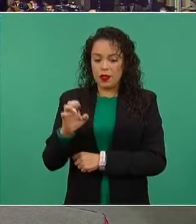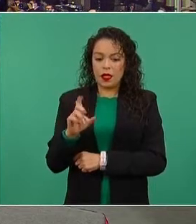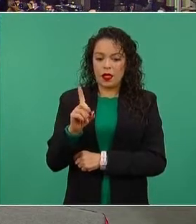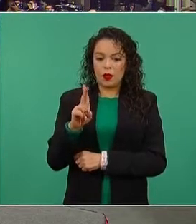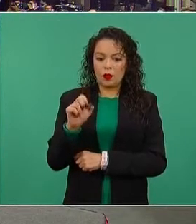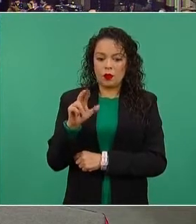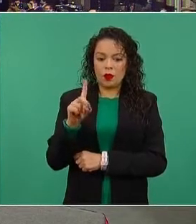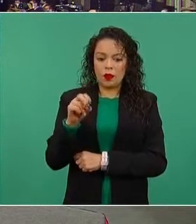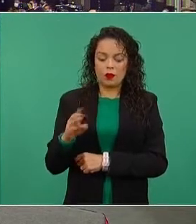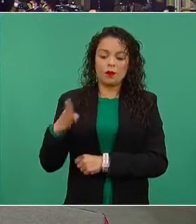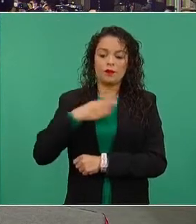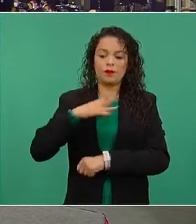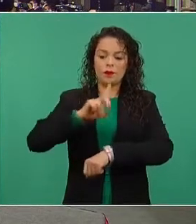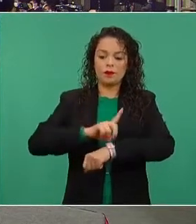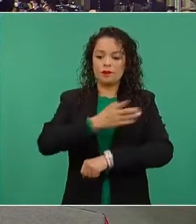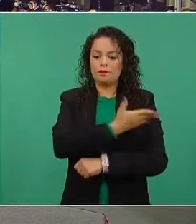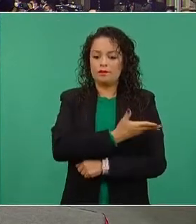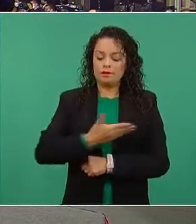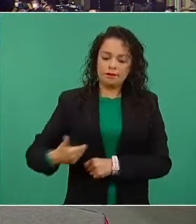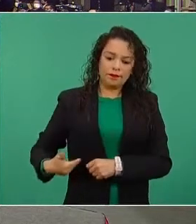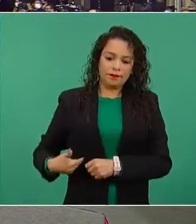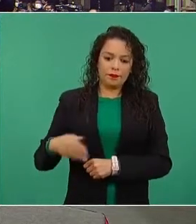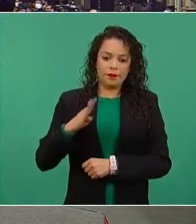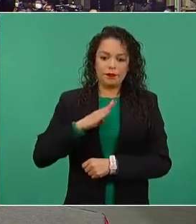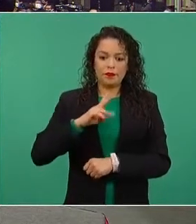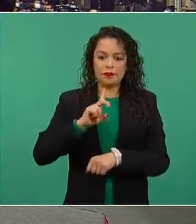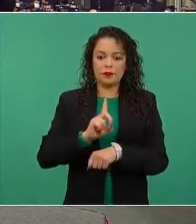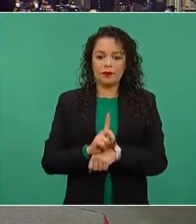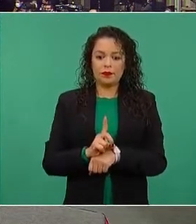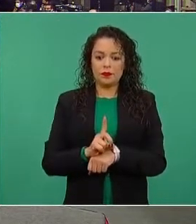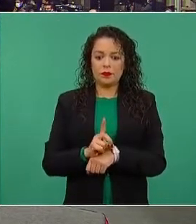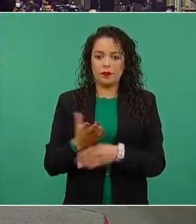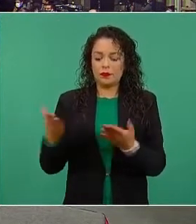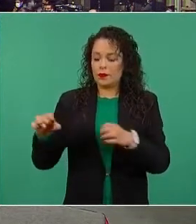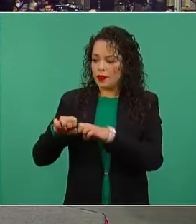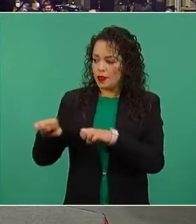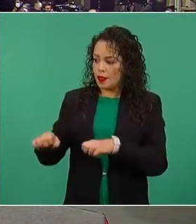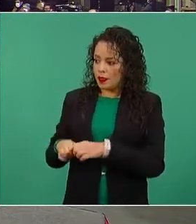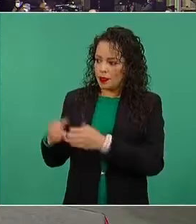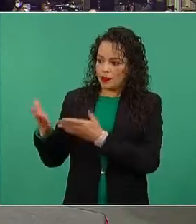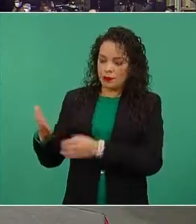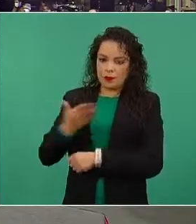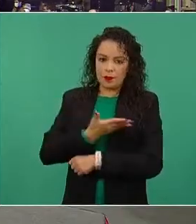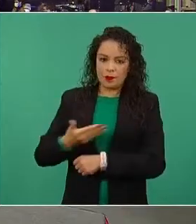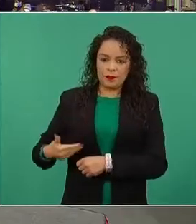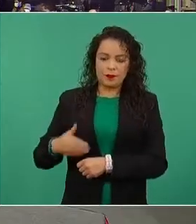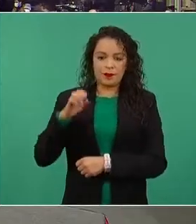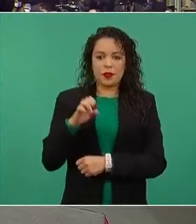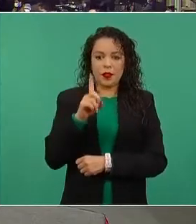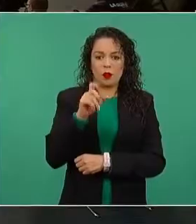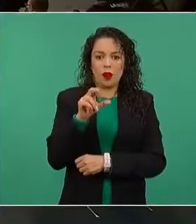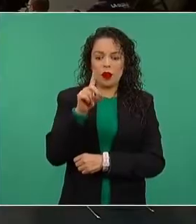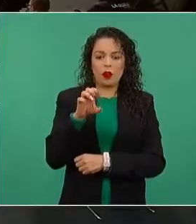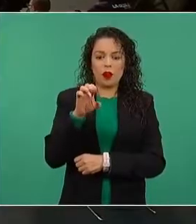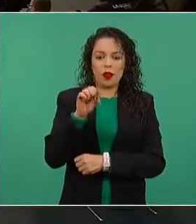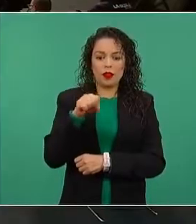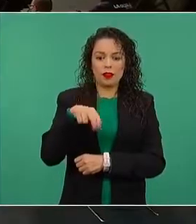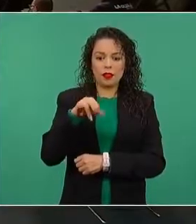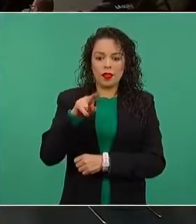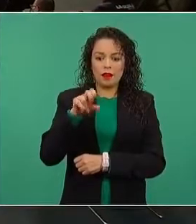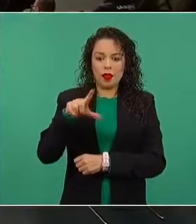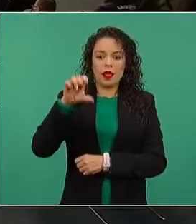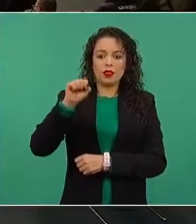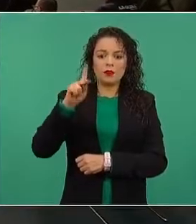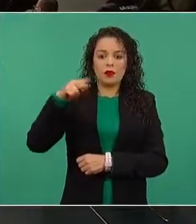Buenos días, señor presidente. Buenos días, miembros del gabinete. Eduardo Esquivel Ancona, SDP